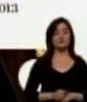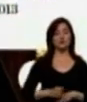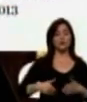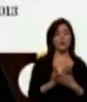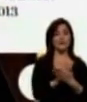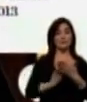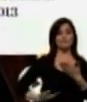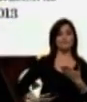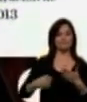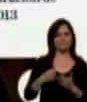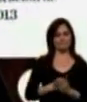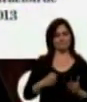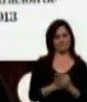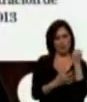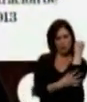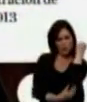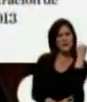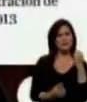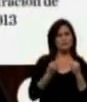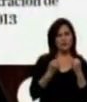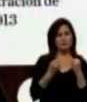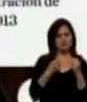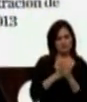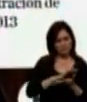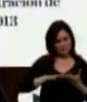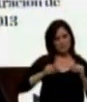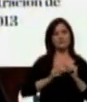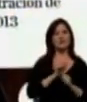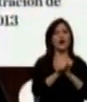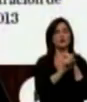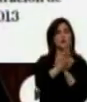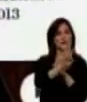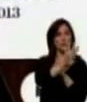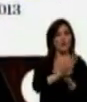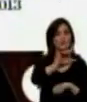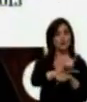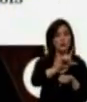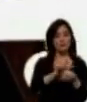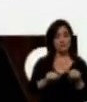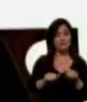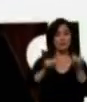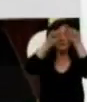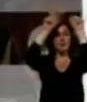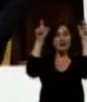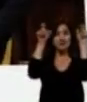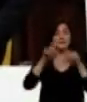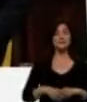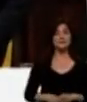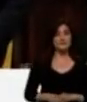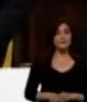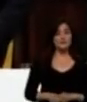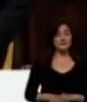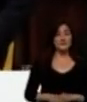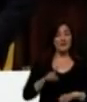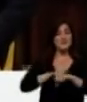de Ecuador, lucharé contra la pobreza extrema. El nuevo jefe de Estado tiene 64 años y es licenciado en Administración de Empresas. El titular